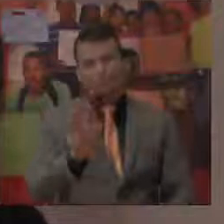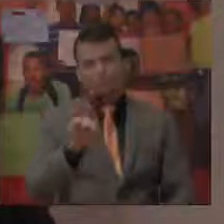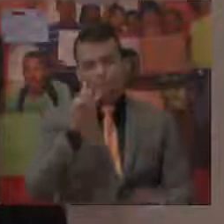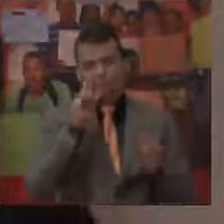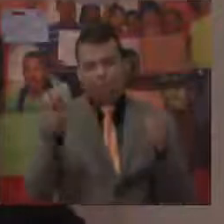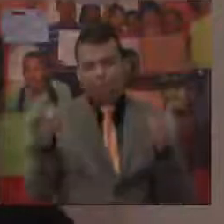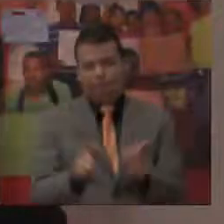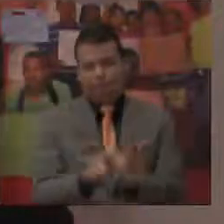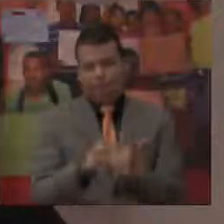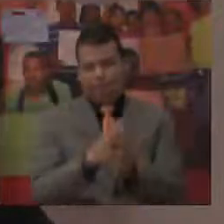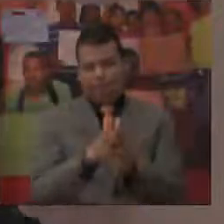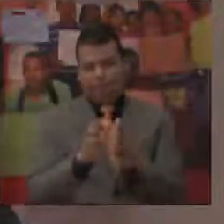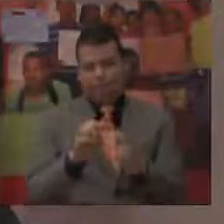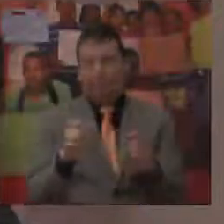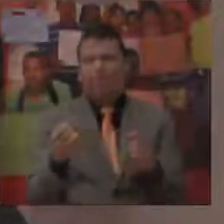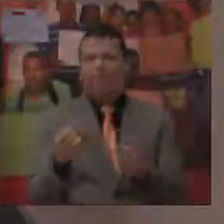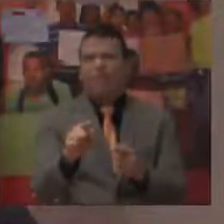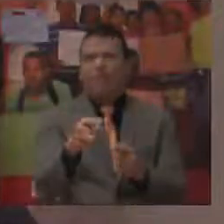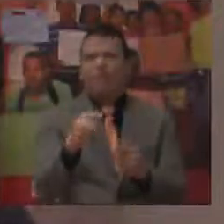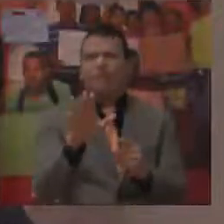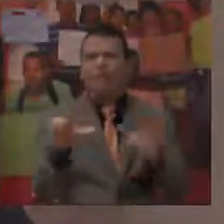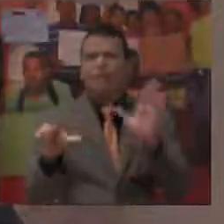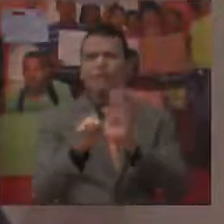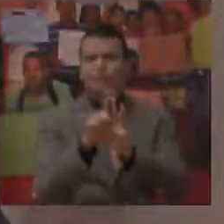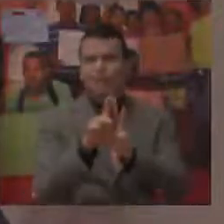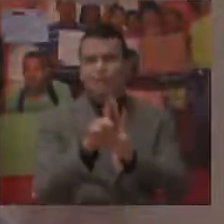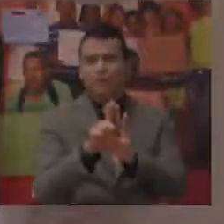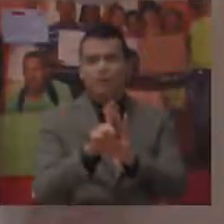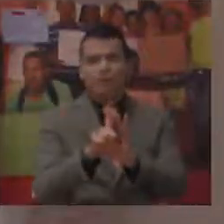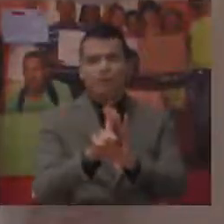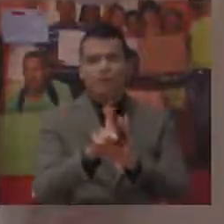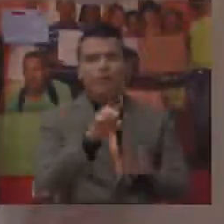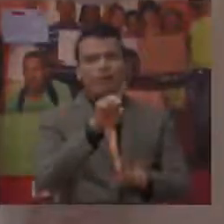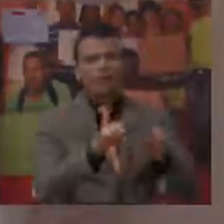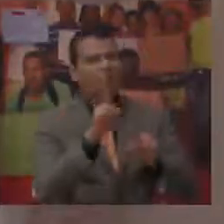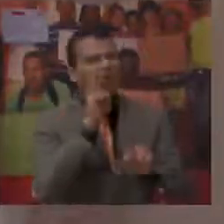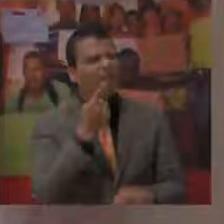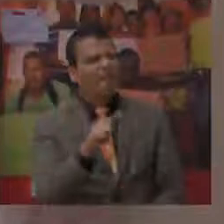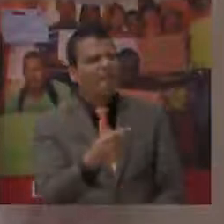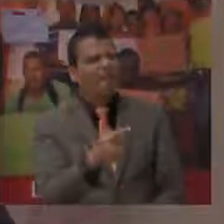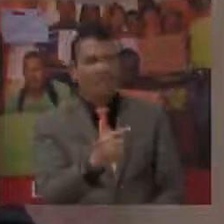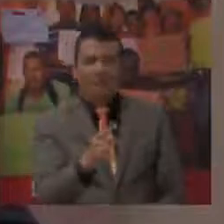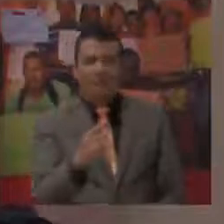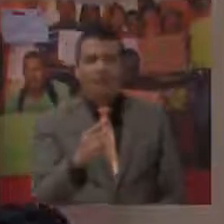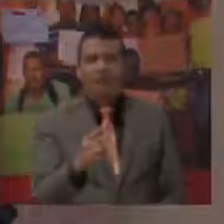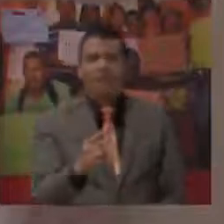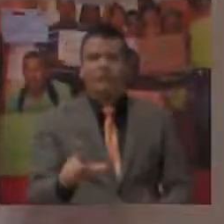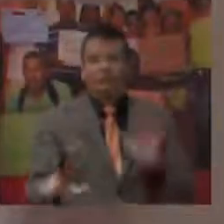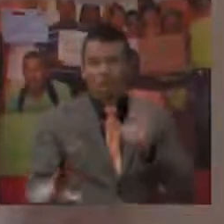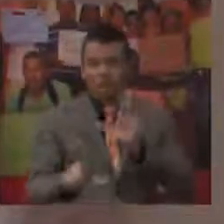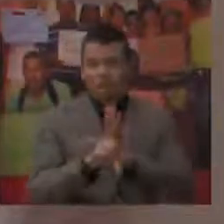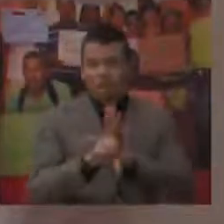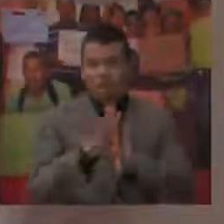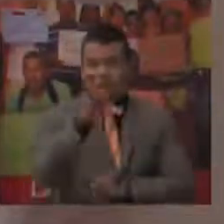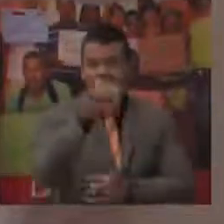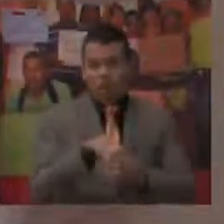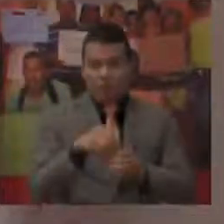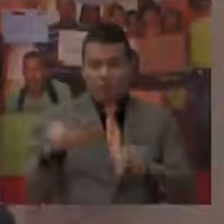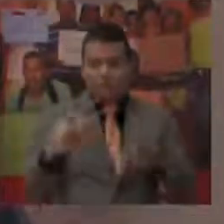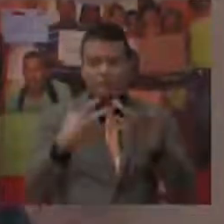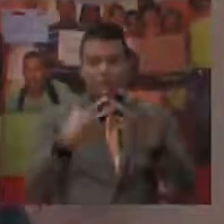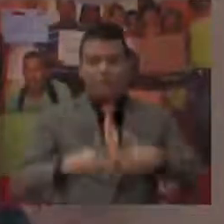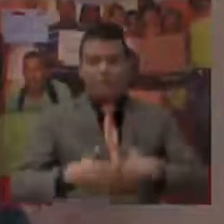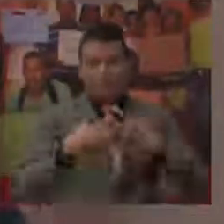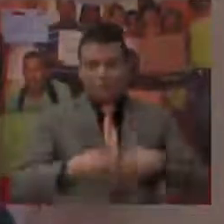muy breve para entender el contexto general de esta ley, para los que no la conocen, corresponde o hace parte del ecosistema actual